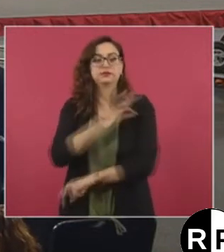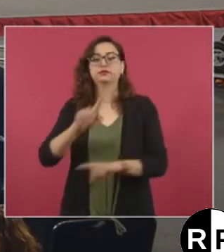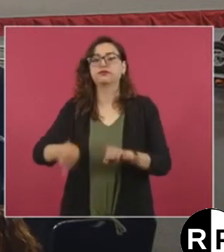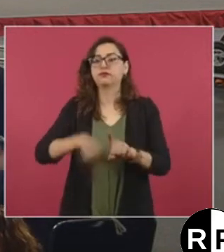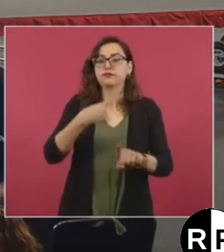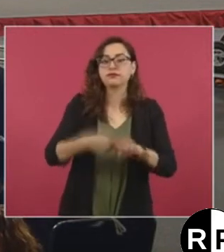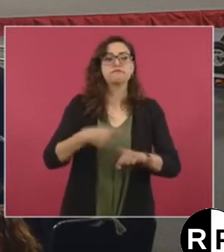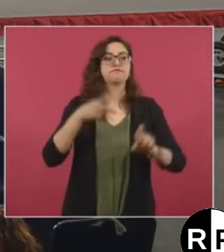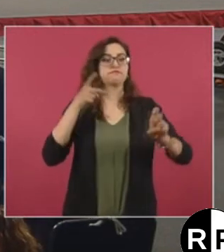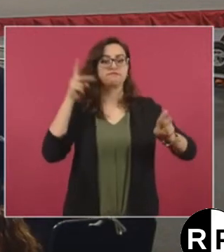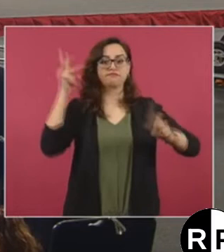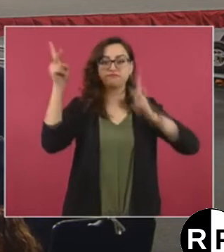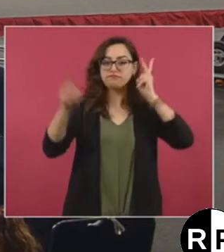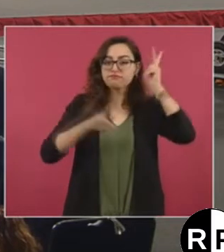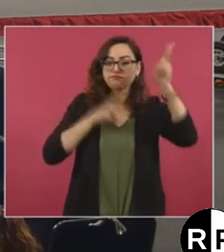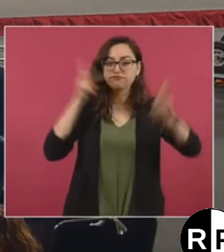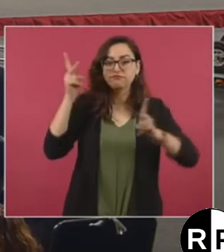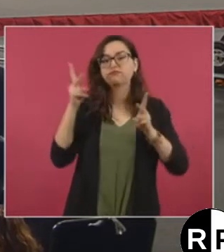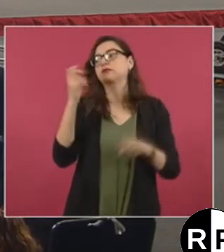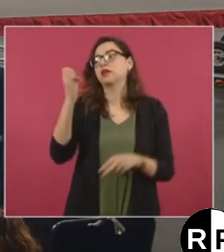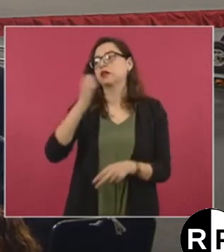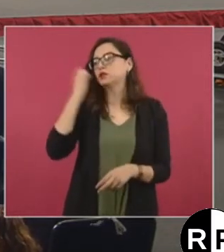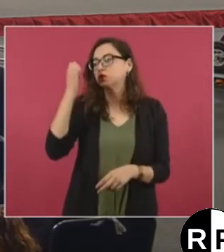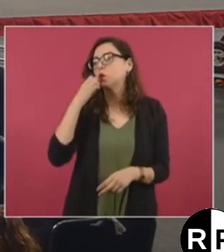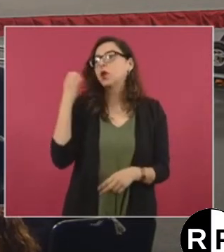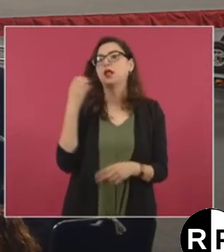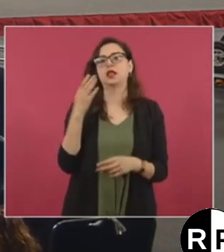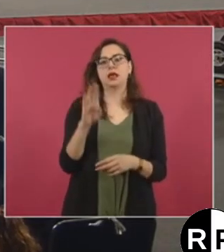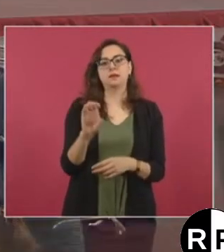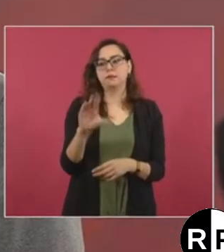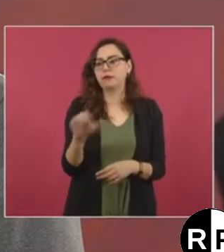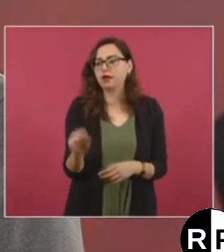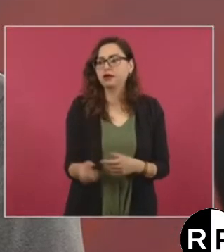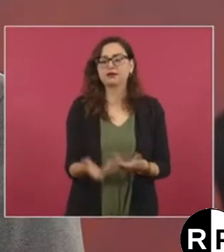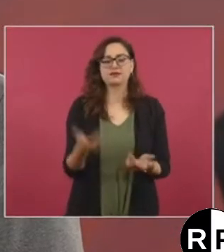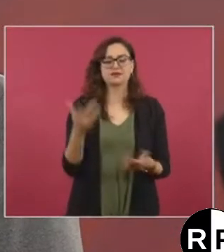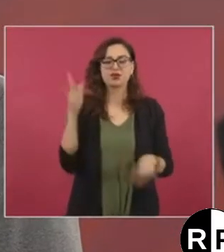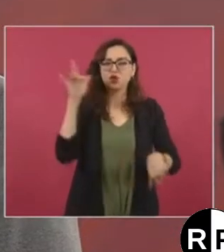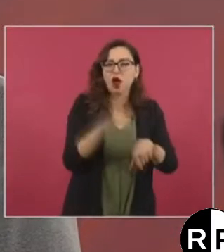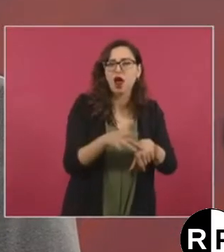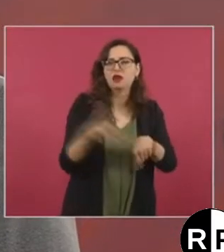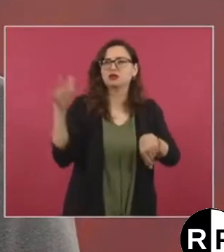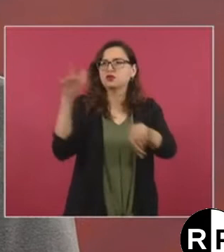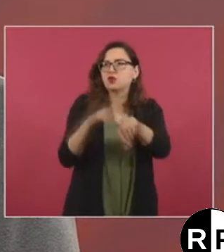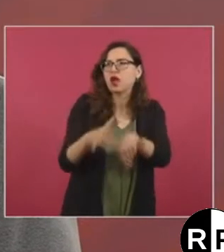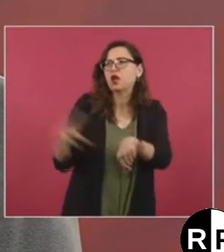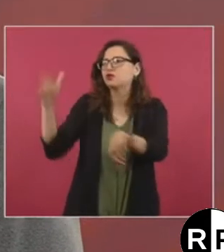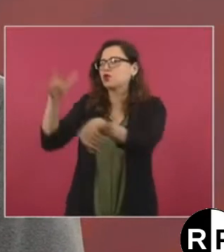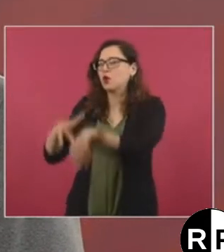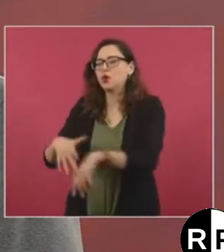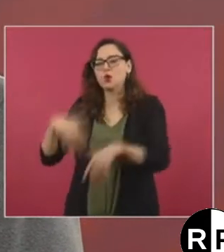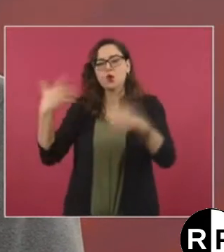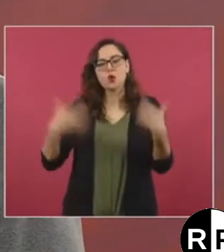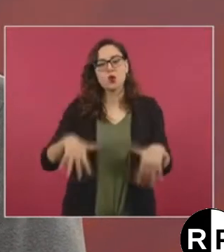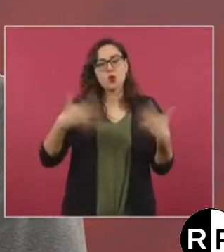un apoyo de las escuelas nuestras, un programa de becas, en fin, tantas vivencias que me permitieron vivir esta experiencia